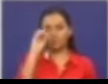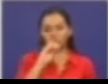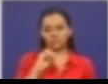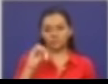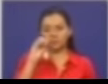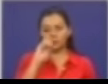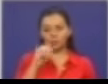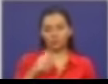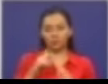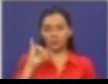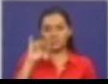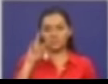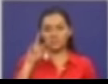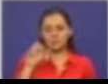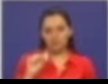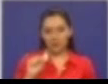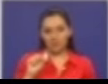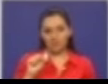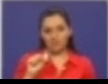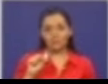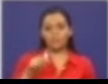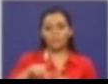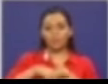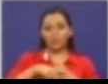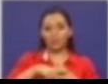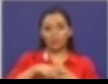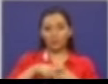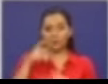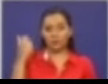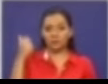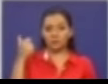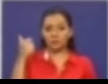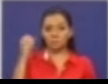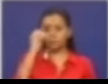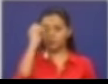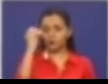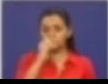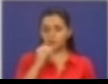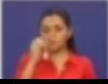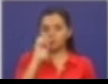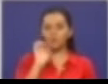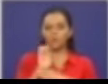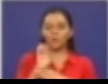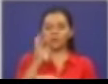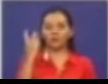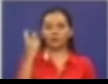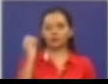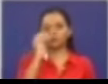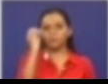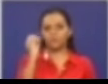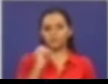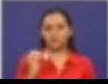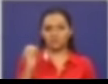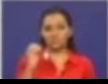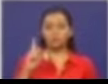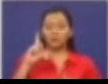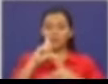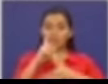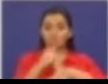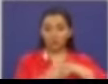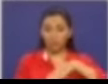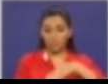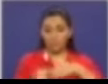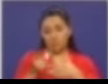Paraguay 10% y de ahí tiene Ecuador 12%, de los tres países con IVA más bajos. El promedio de América Latina es